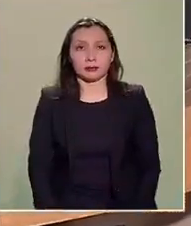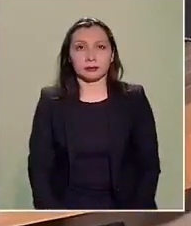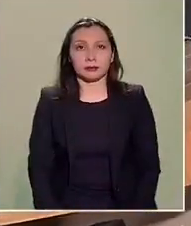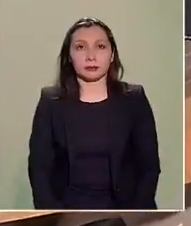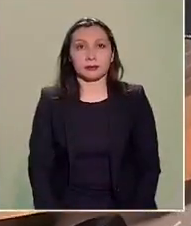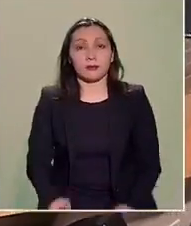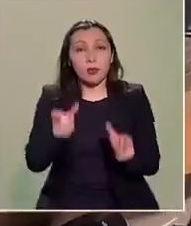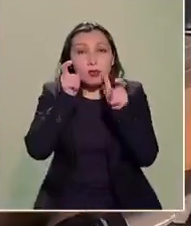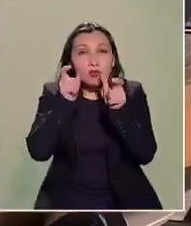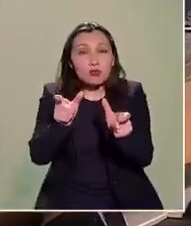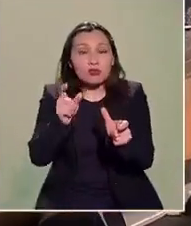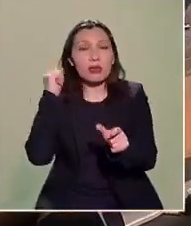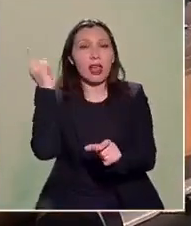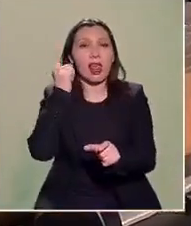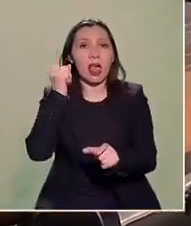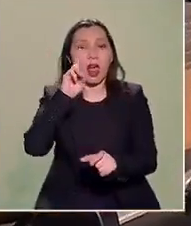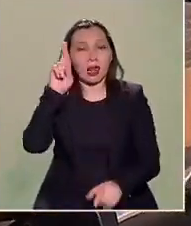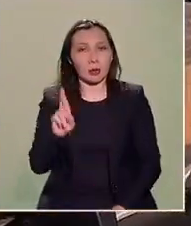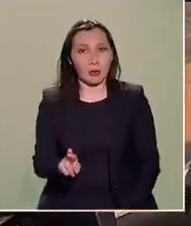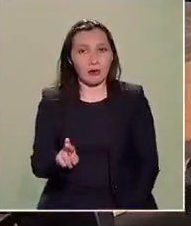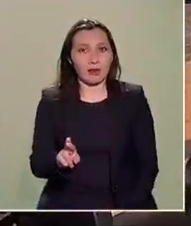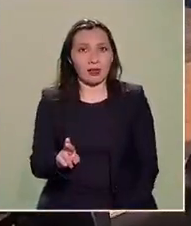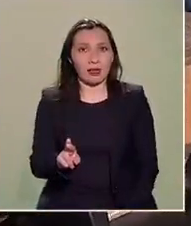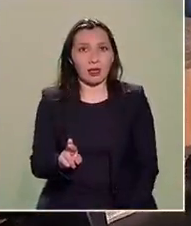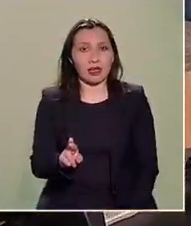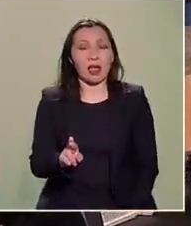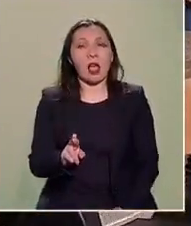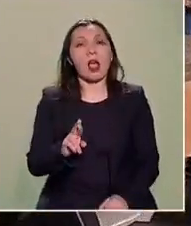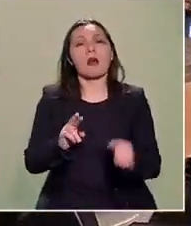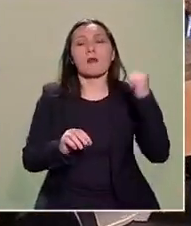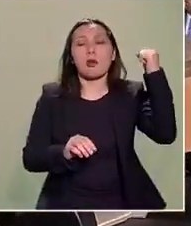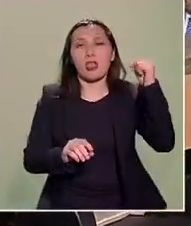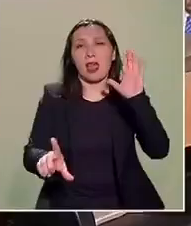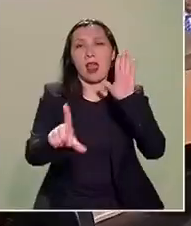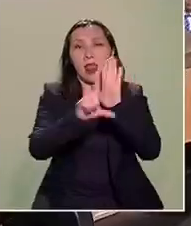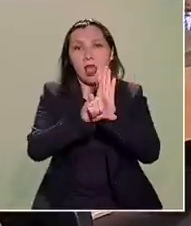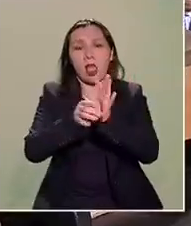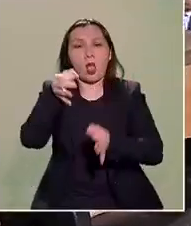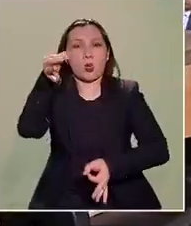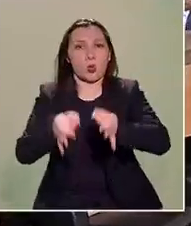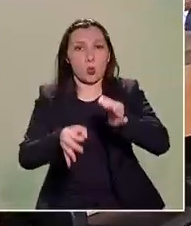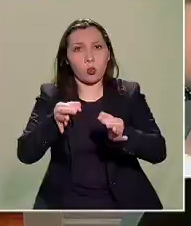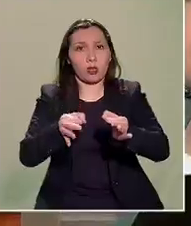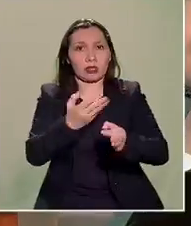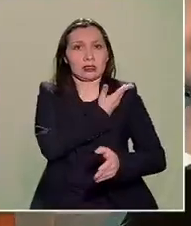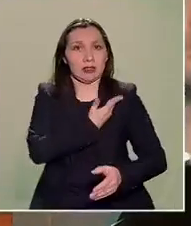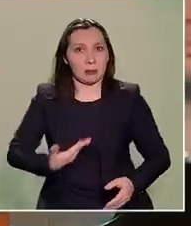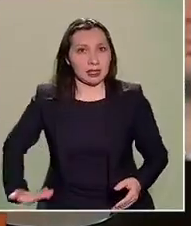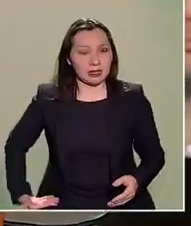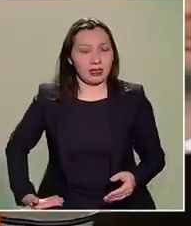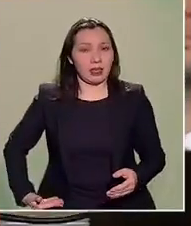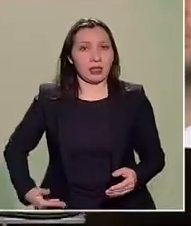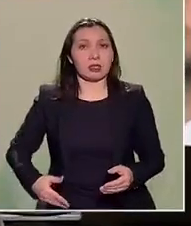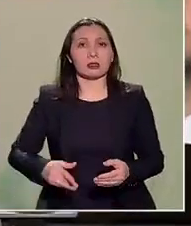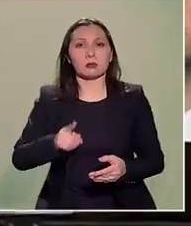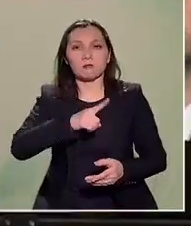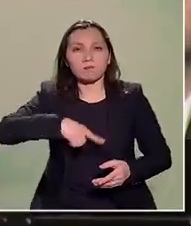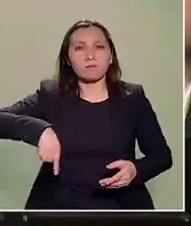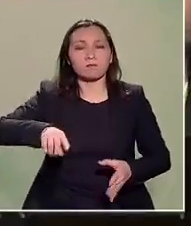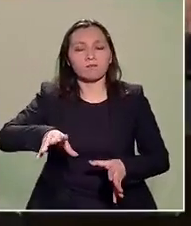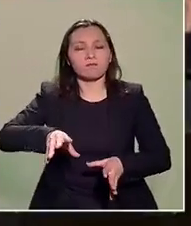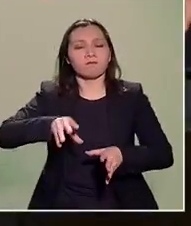la controlaría general de la republica poder legislativo judicial y ejecutivo a tomar